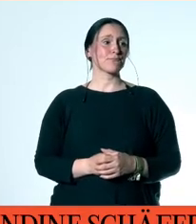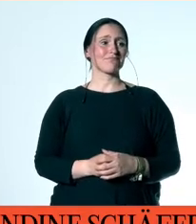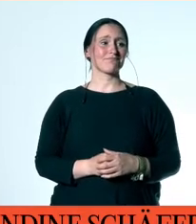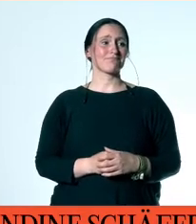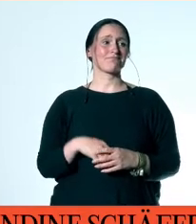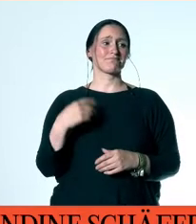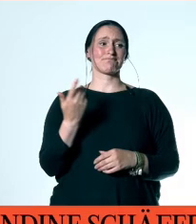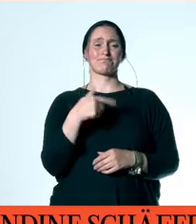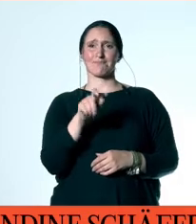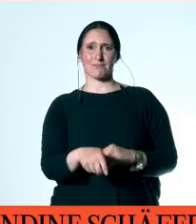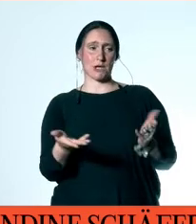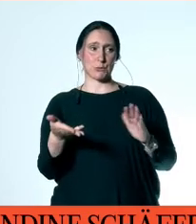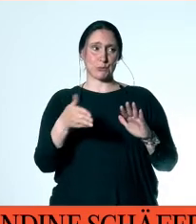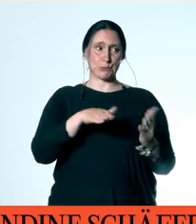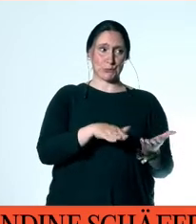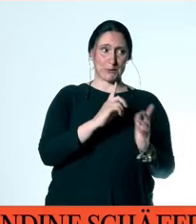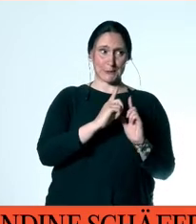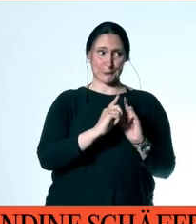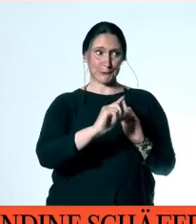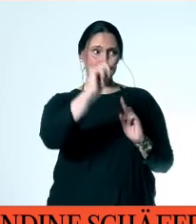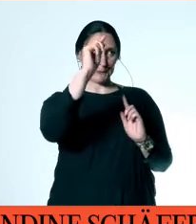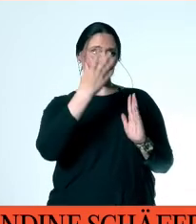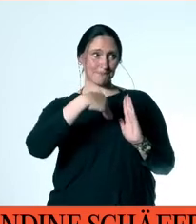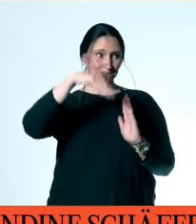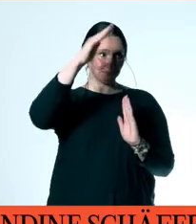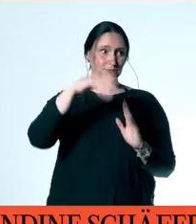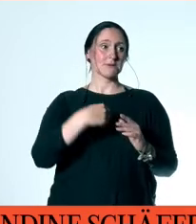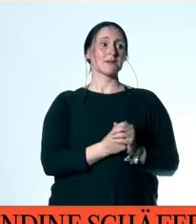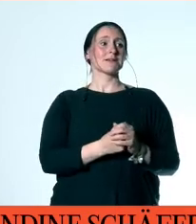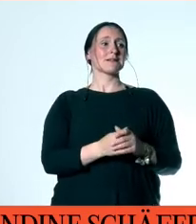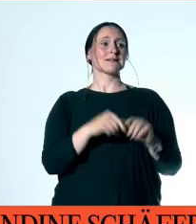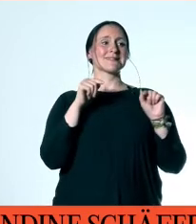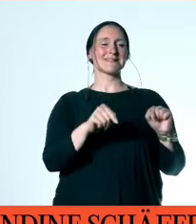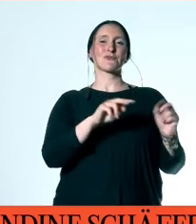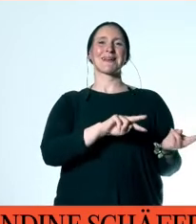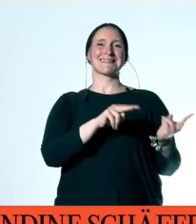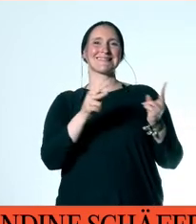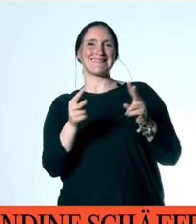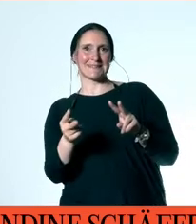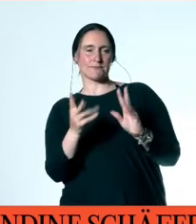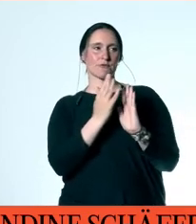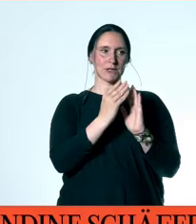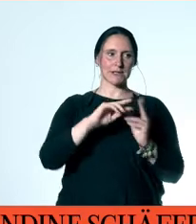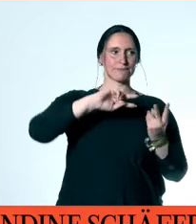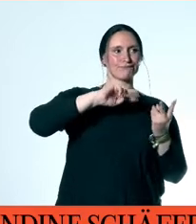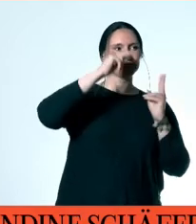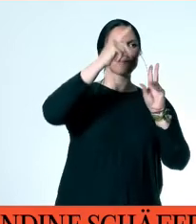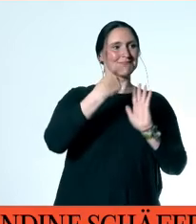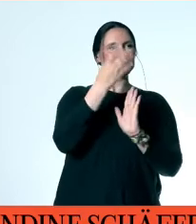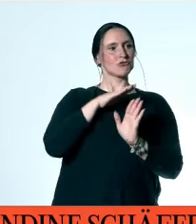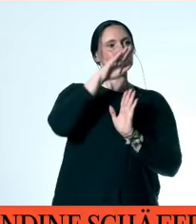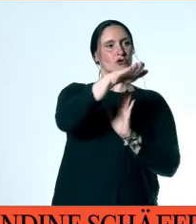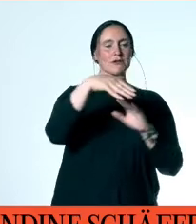Cuando se va alguien, dice uno se va porque al más allá es una transición, un paso, se va alguien, entonces ya uno puede como